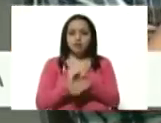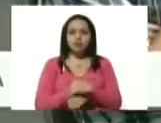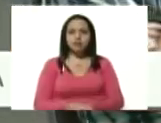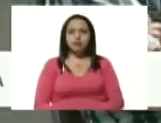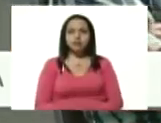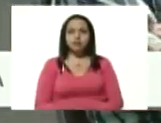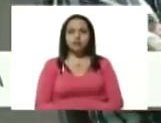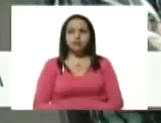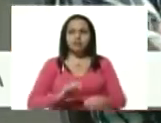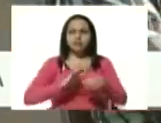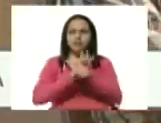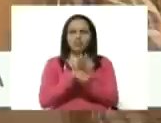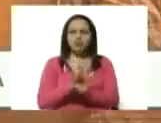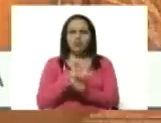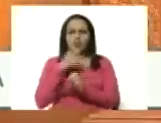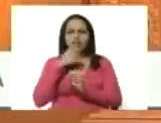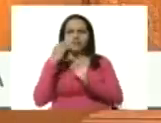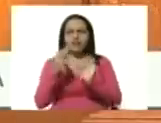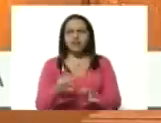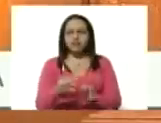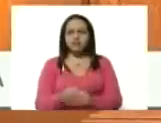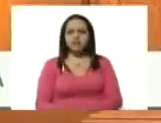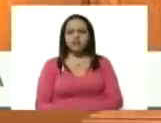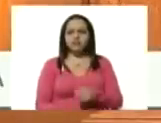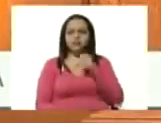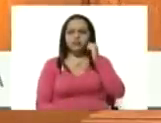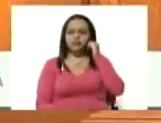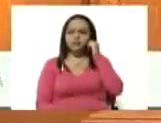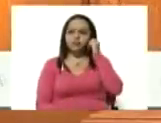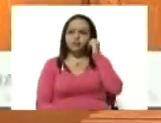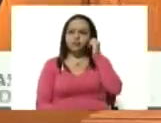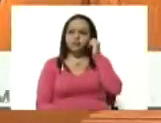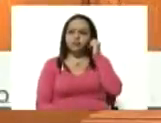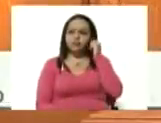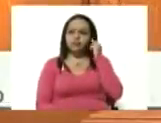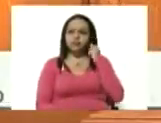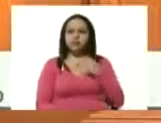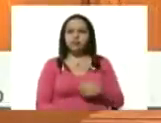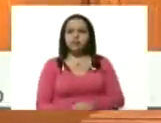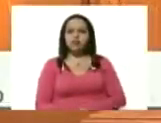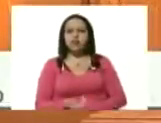El coronavirus es de verdad, ¿verdad? Es de verdadita. Anda por la calle.